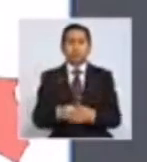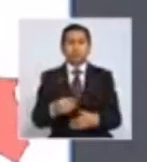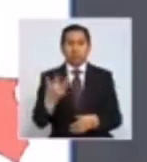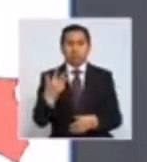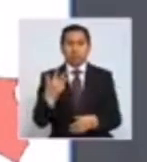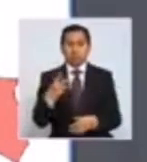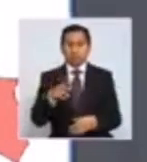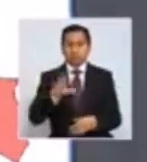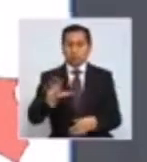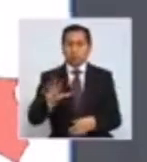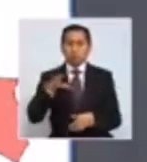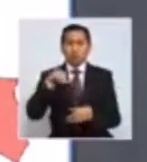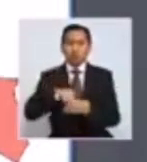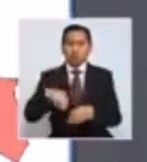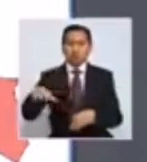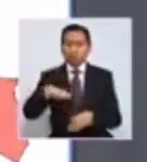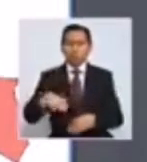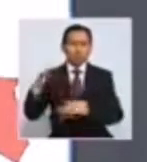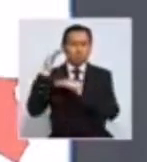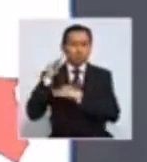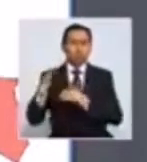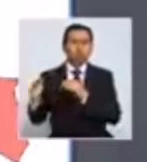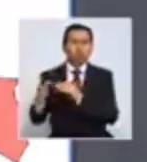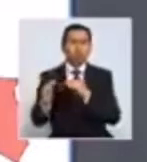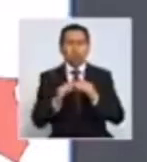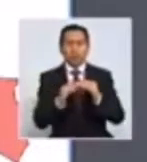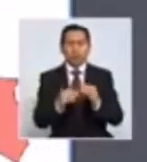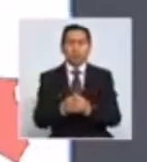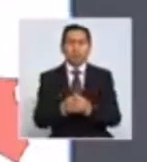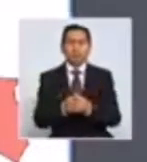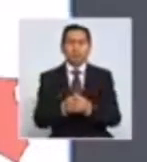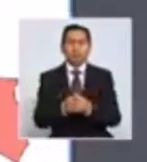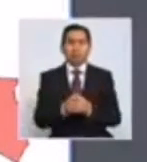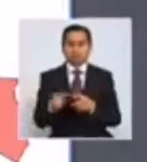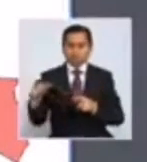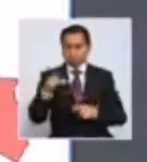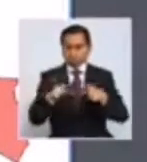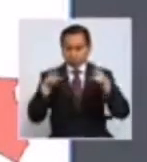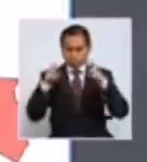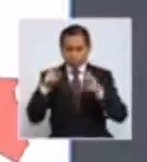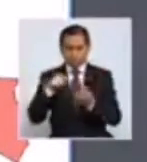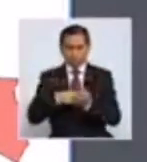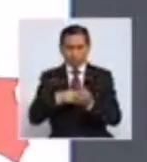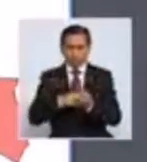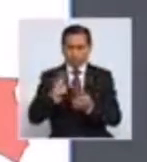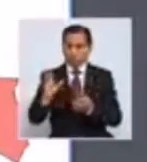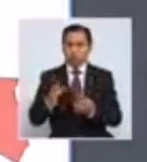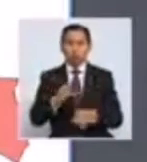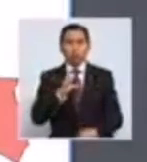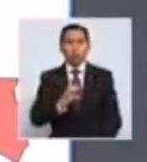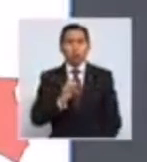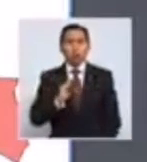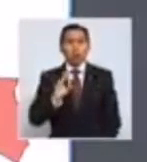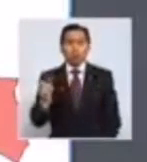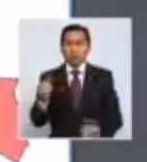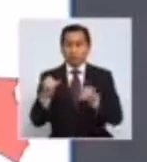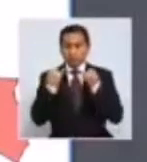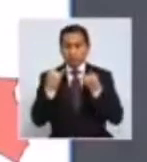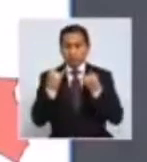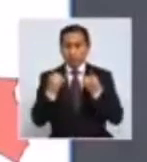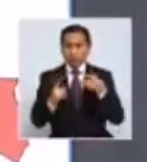casos locales del municipio de santa cruz de la sierra el laboratorio del cde es cochabamba reportó